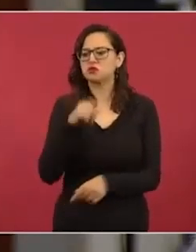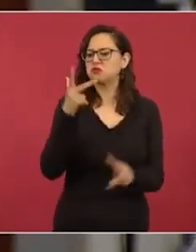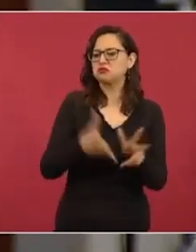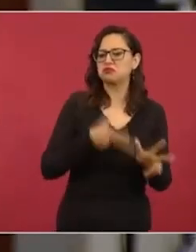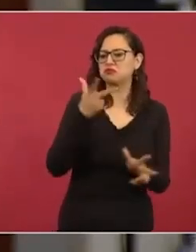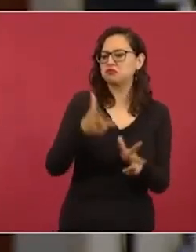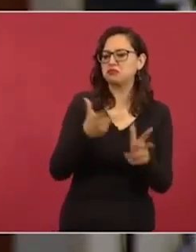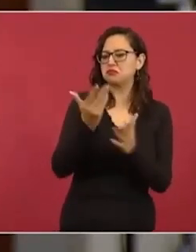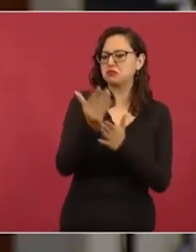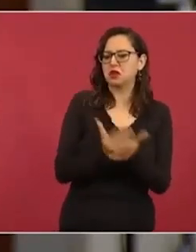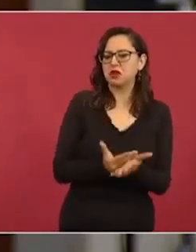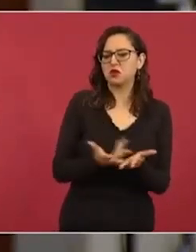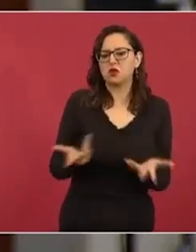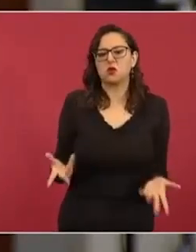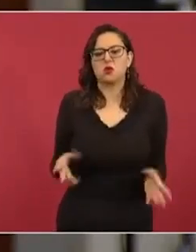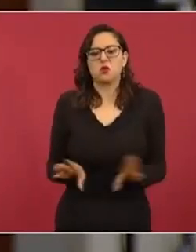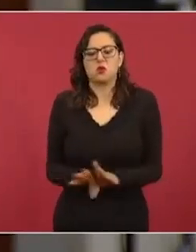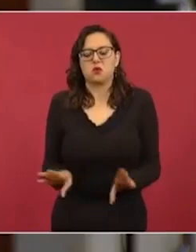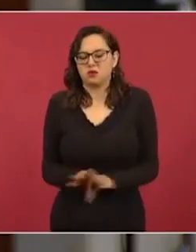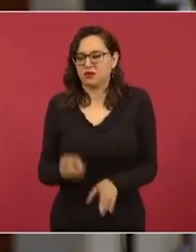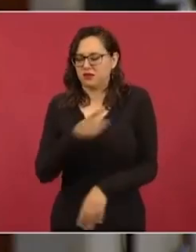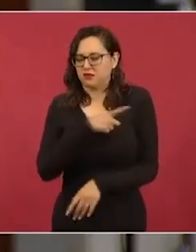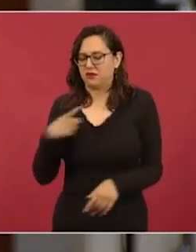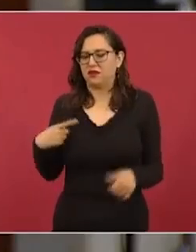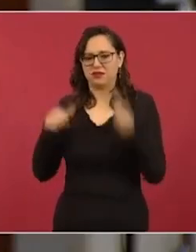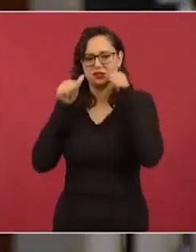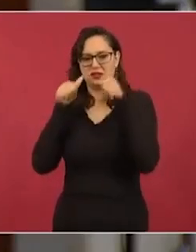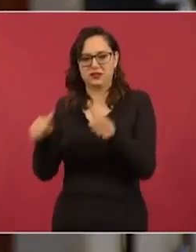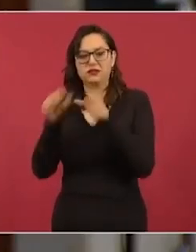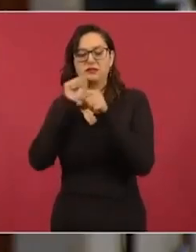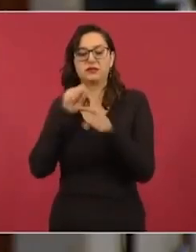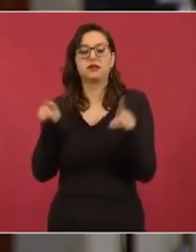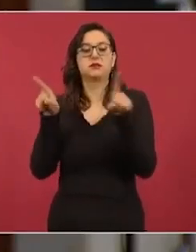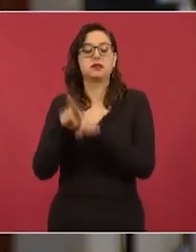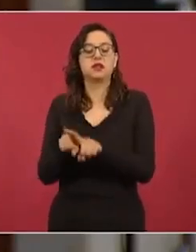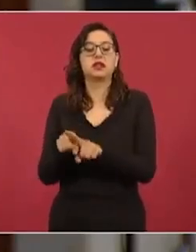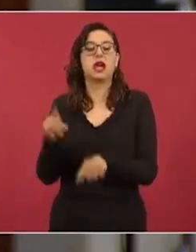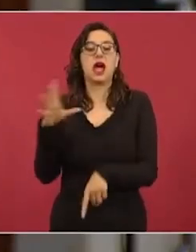un deterioro. Y además la explotación